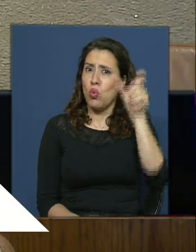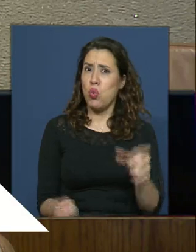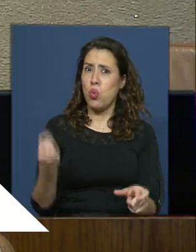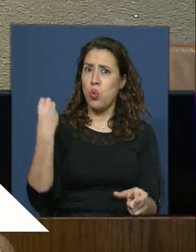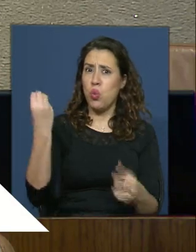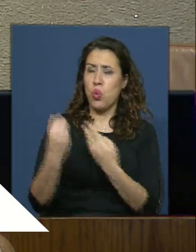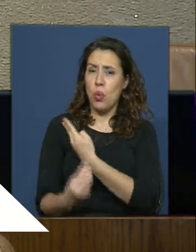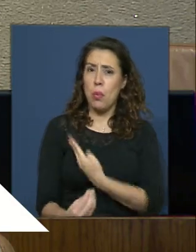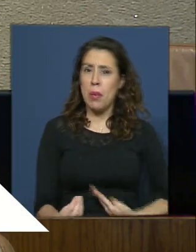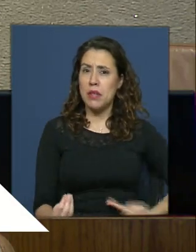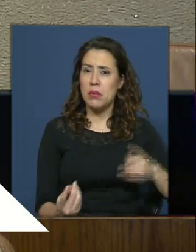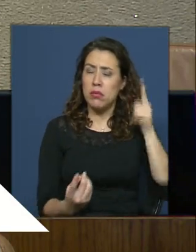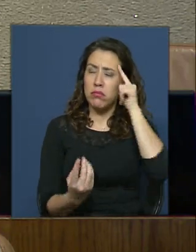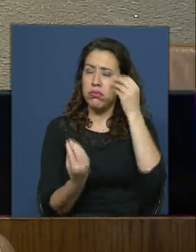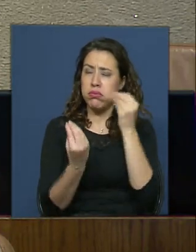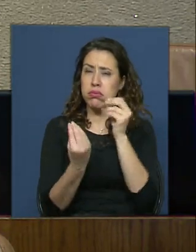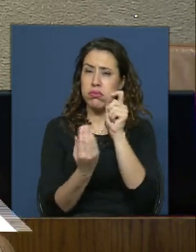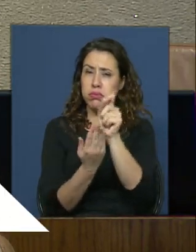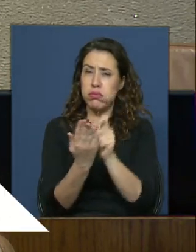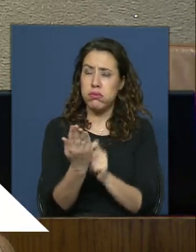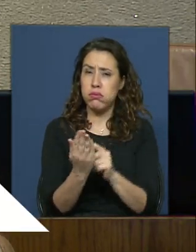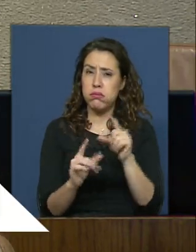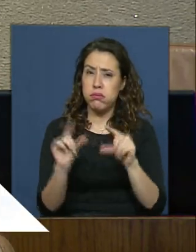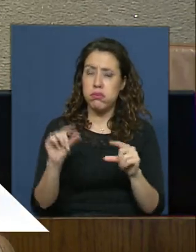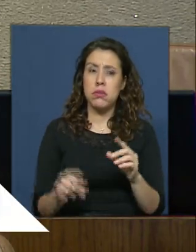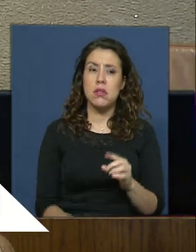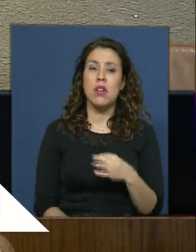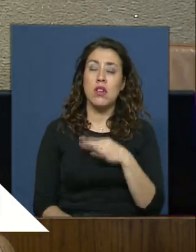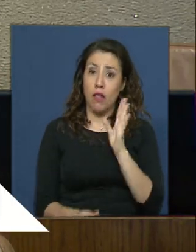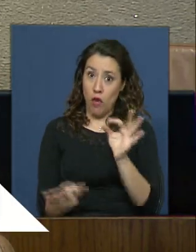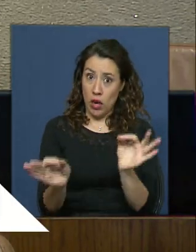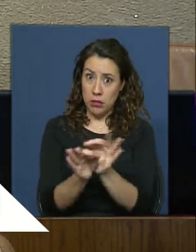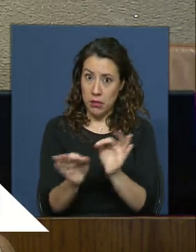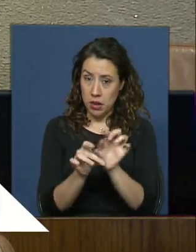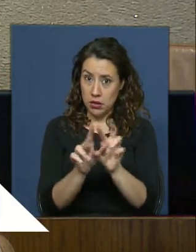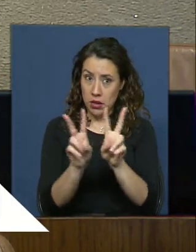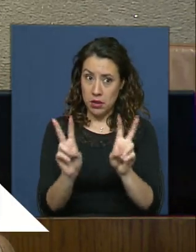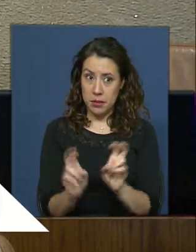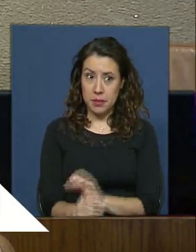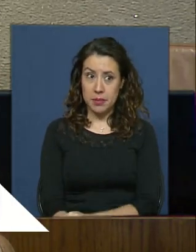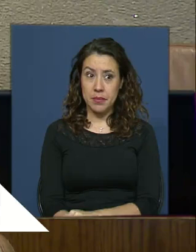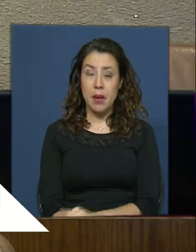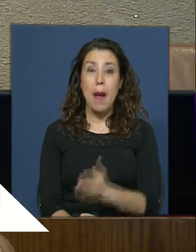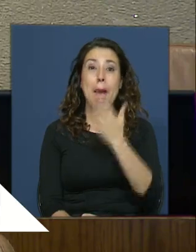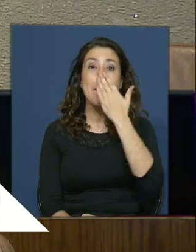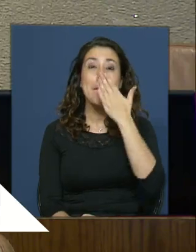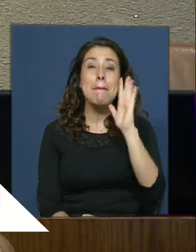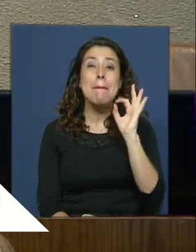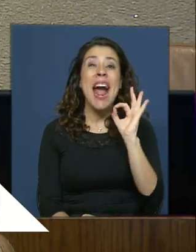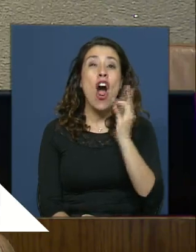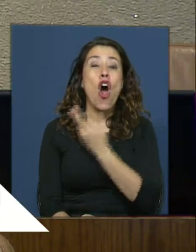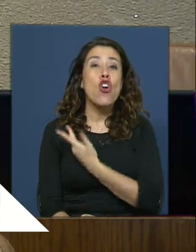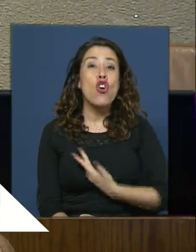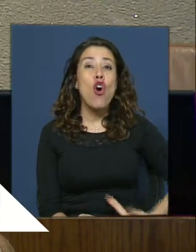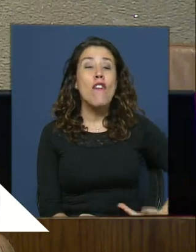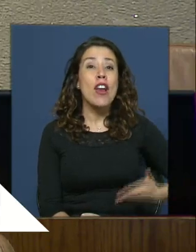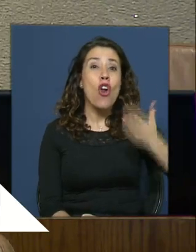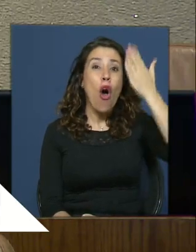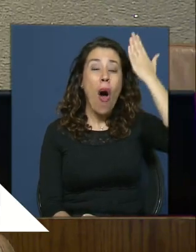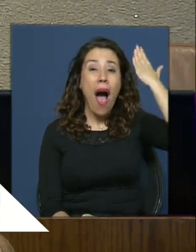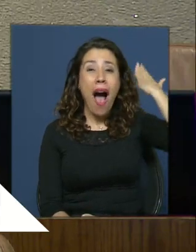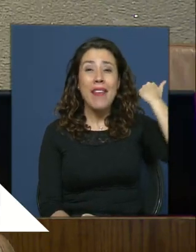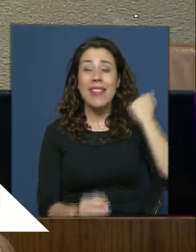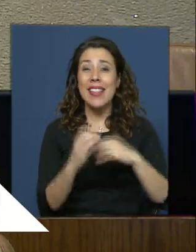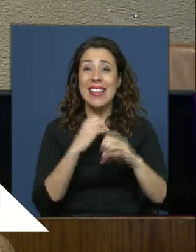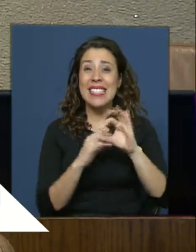presidente y un gran estadista. Para que partamos de la base de eso. El mejor gobierno que tuvimos en el siglo pasado,